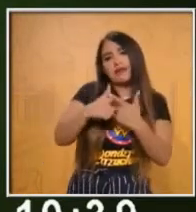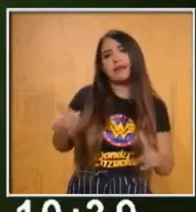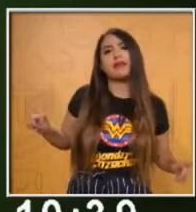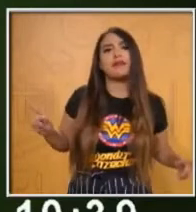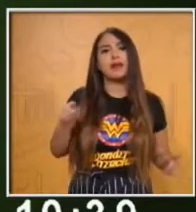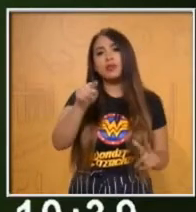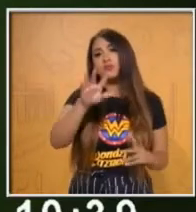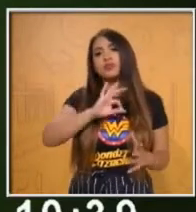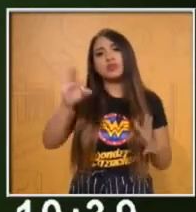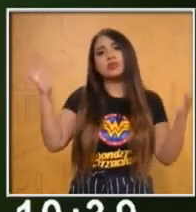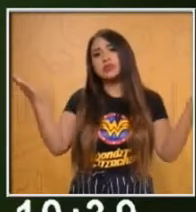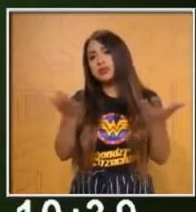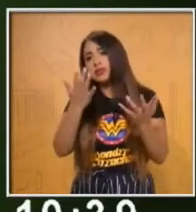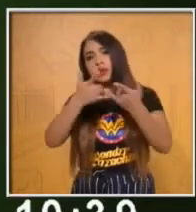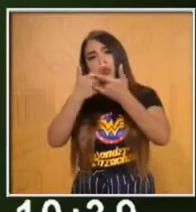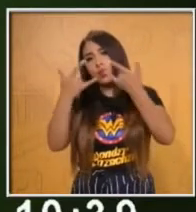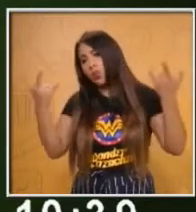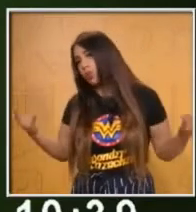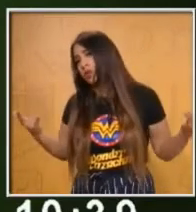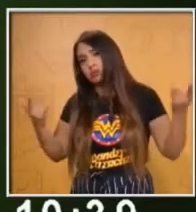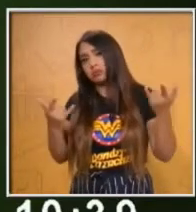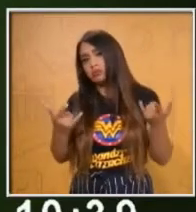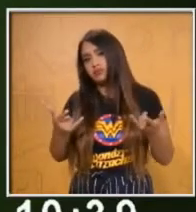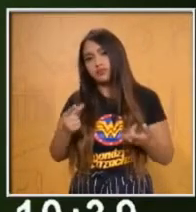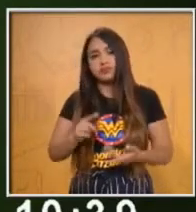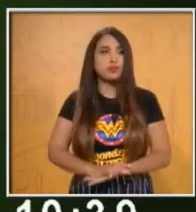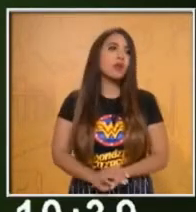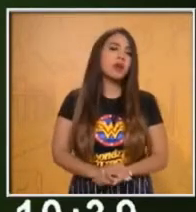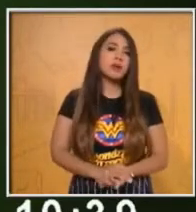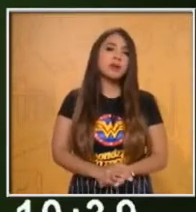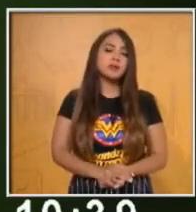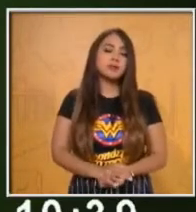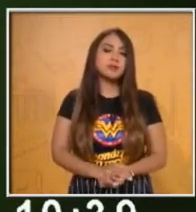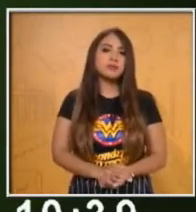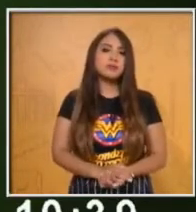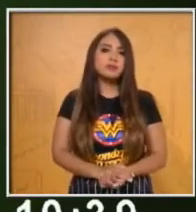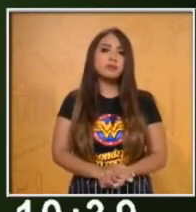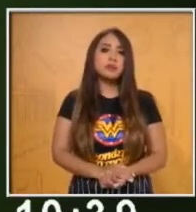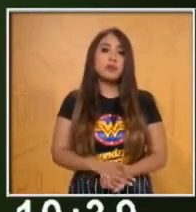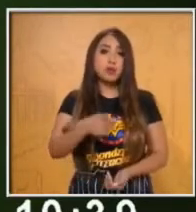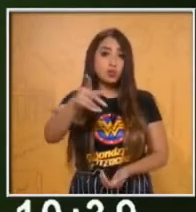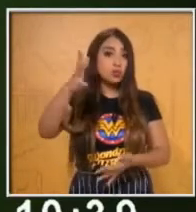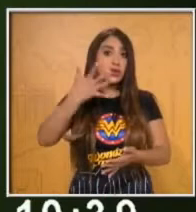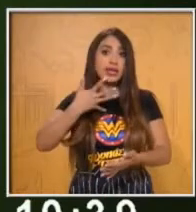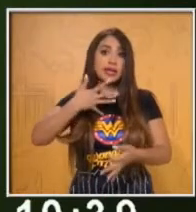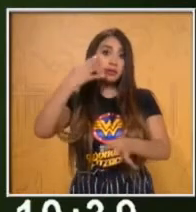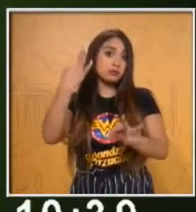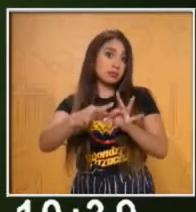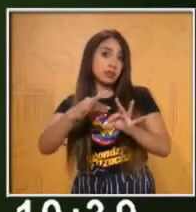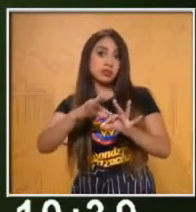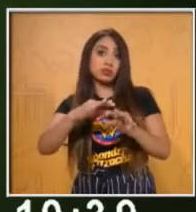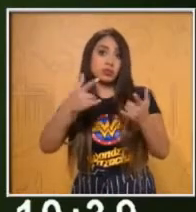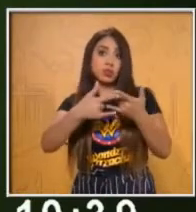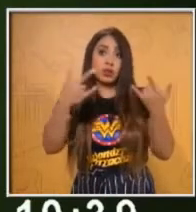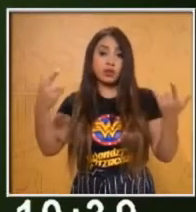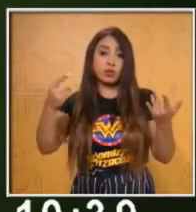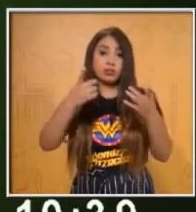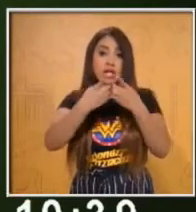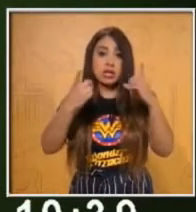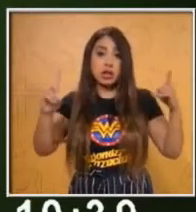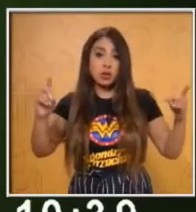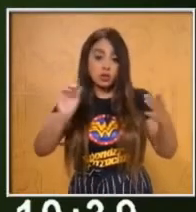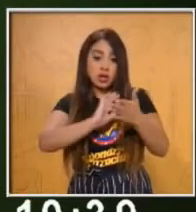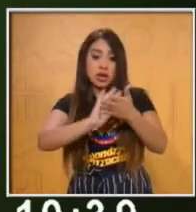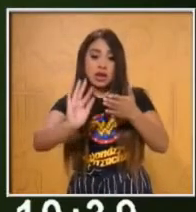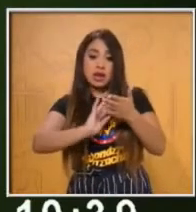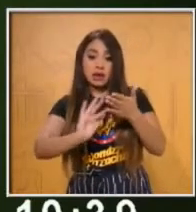crear ahora tu propio cuento. Así es, y ya que tengas tu cuento y desarrolles tu lectura, si no te puedes